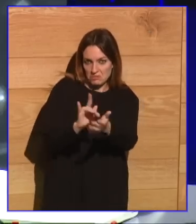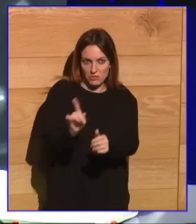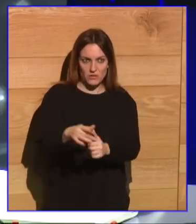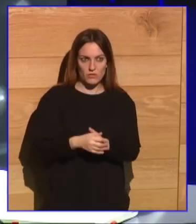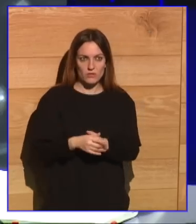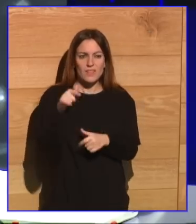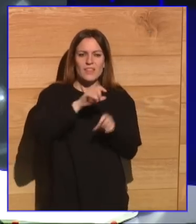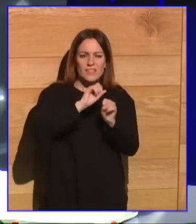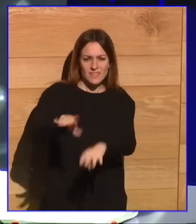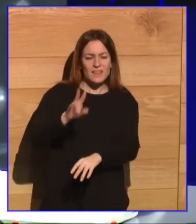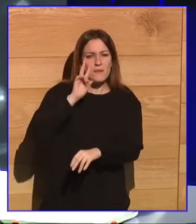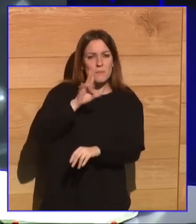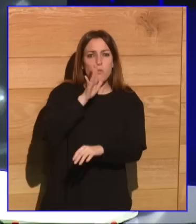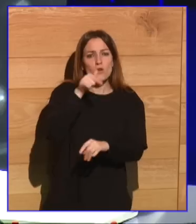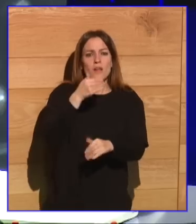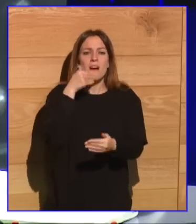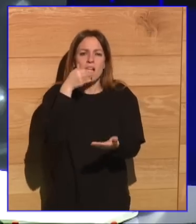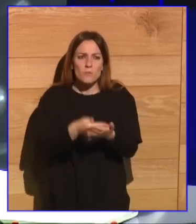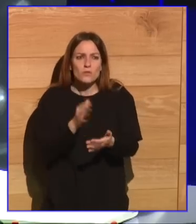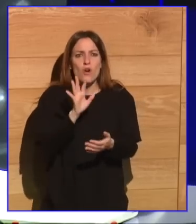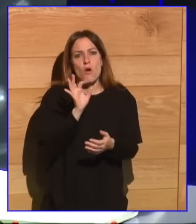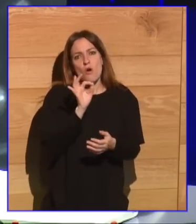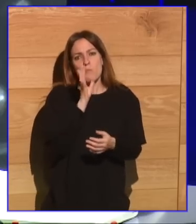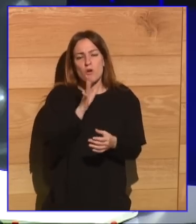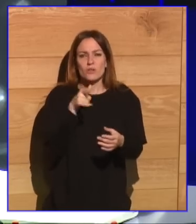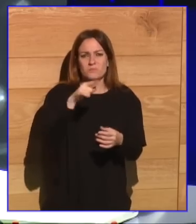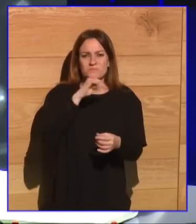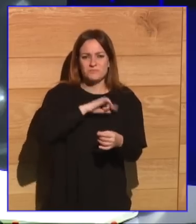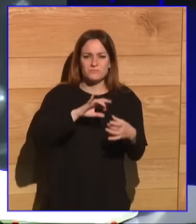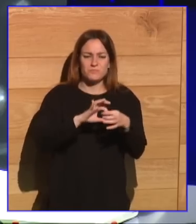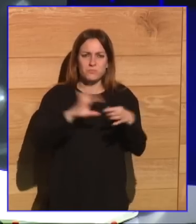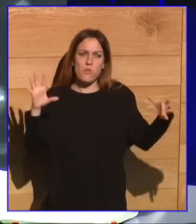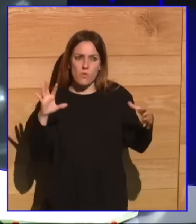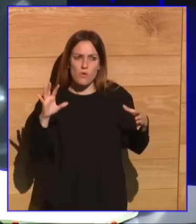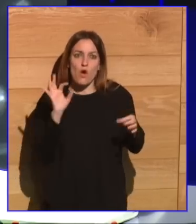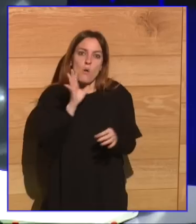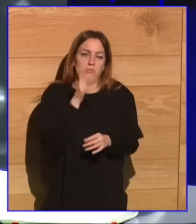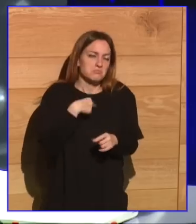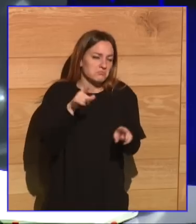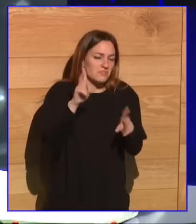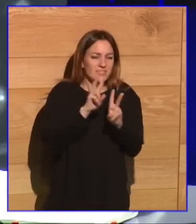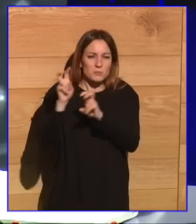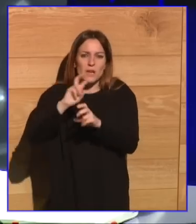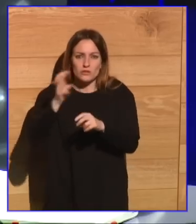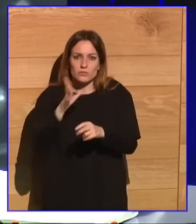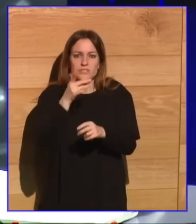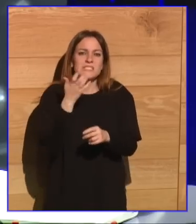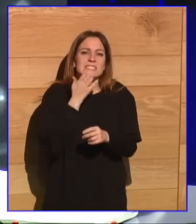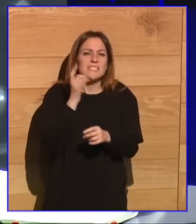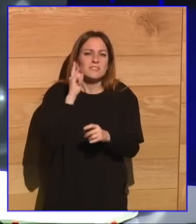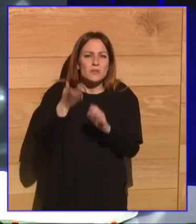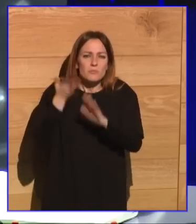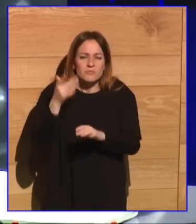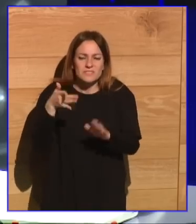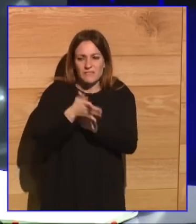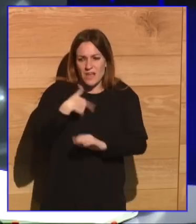La dejará de ver porque le aburre, o porque no tiene nada que ver con él, o porque yo qué sé. Y si está muy alto todo, pues bajará el volumen. Eso sí.